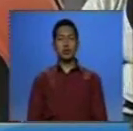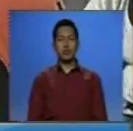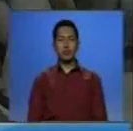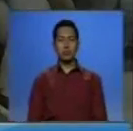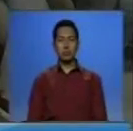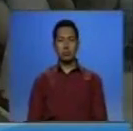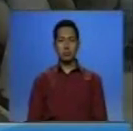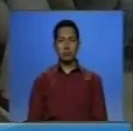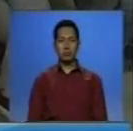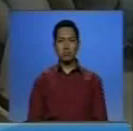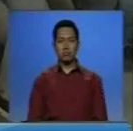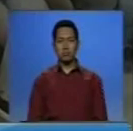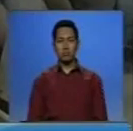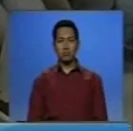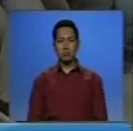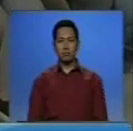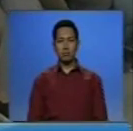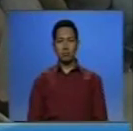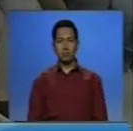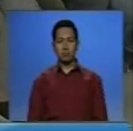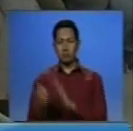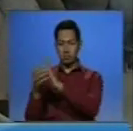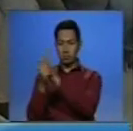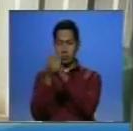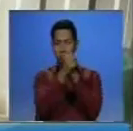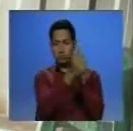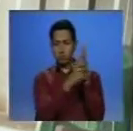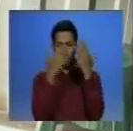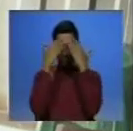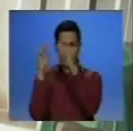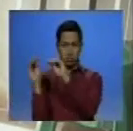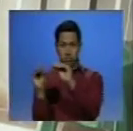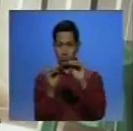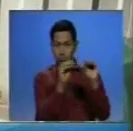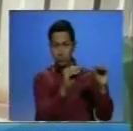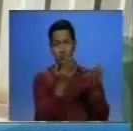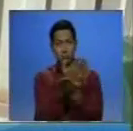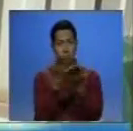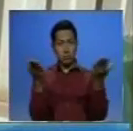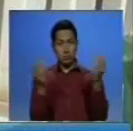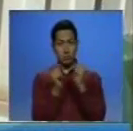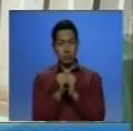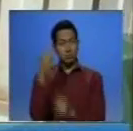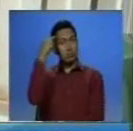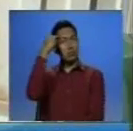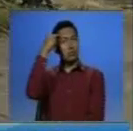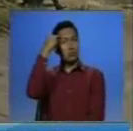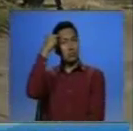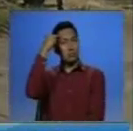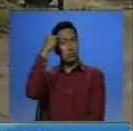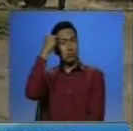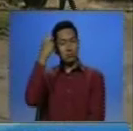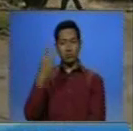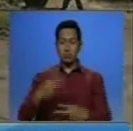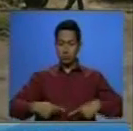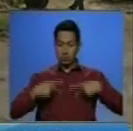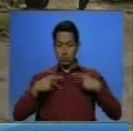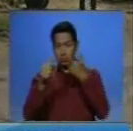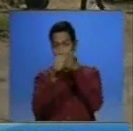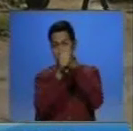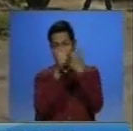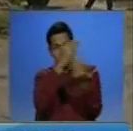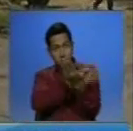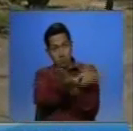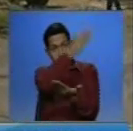territorio. Los instruyen intensivamente y en el sitio reflexionan sobre la situación que viven al habitar en las cercanías del